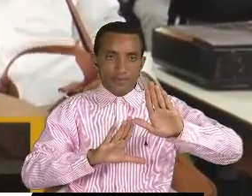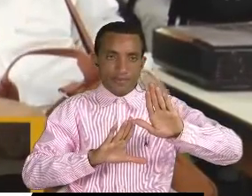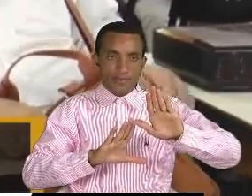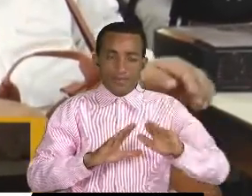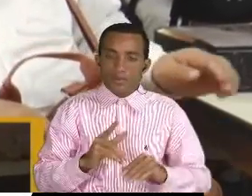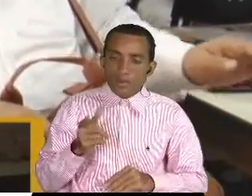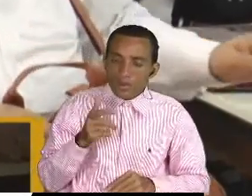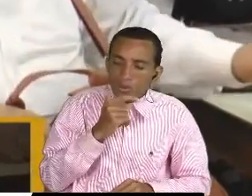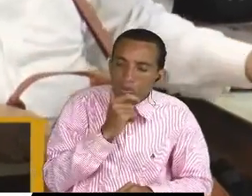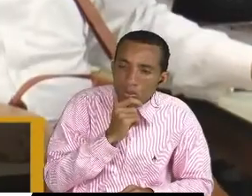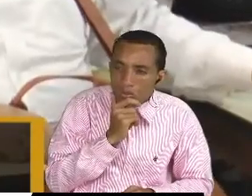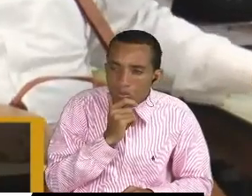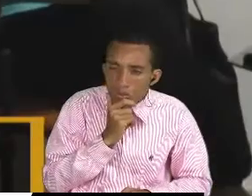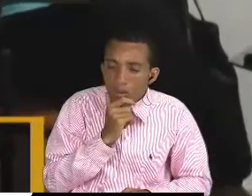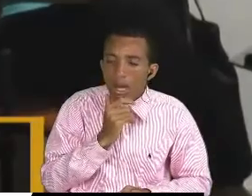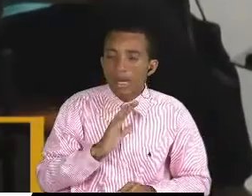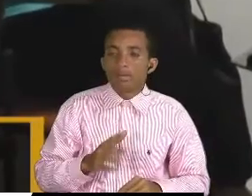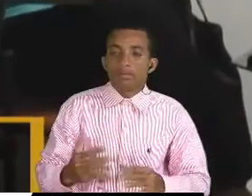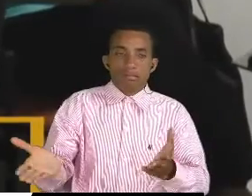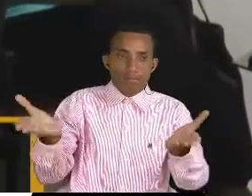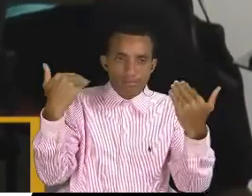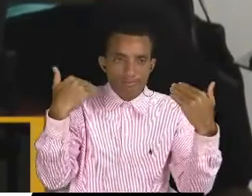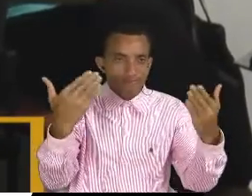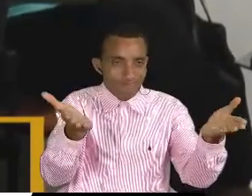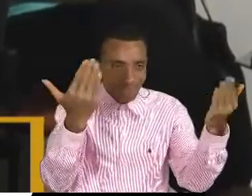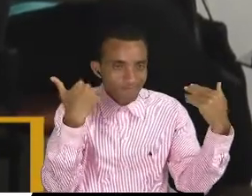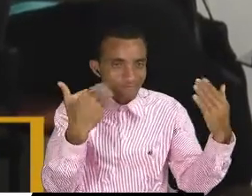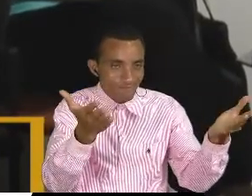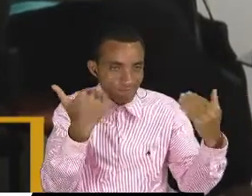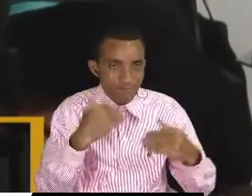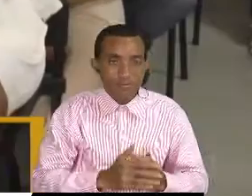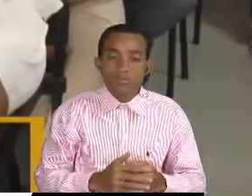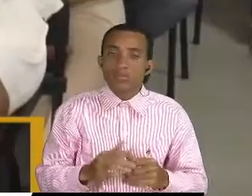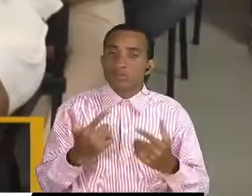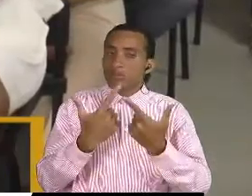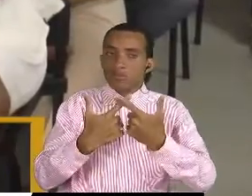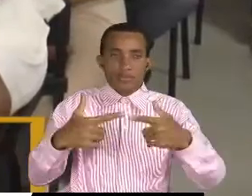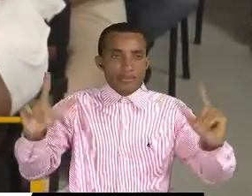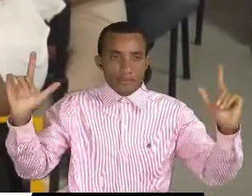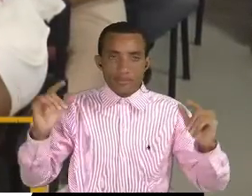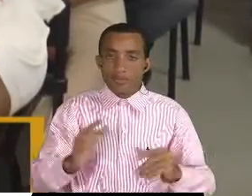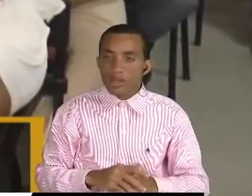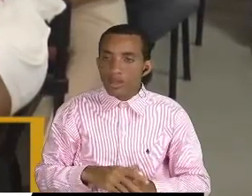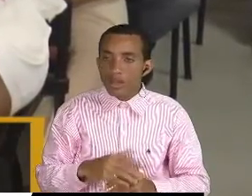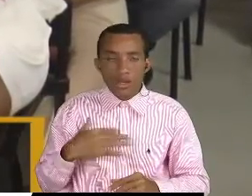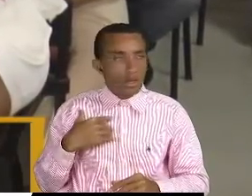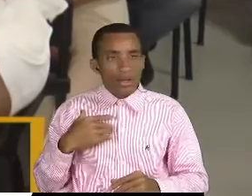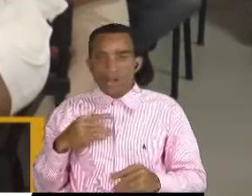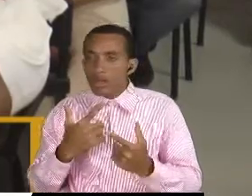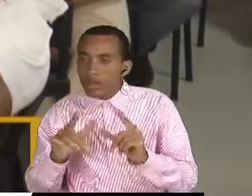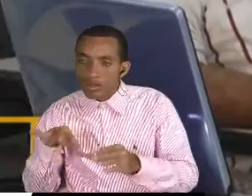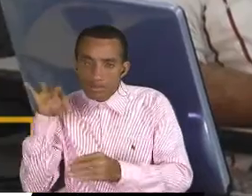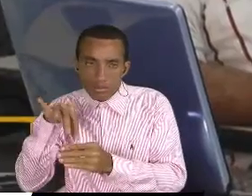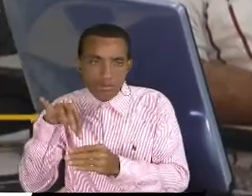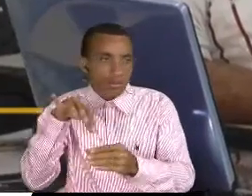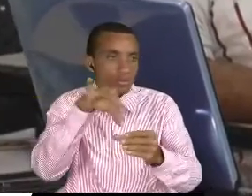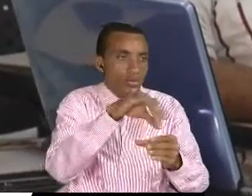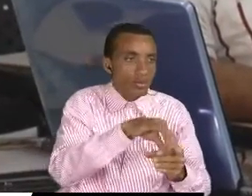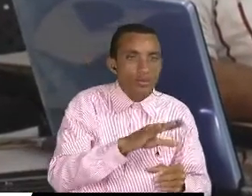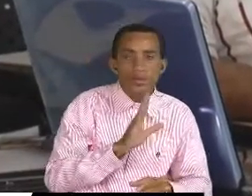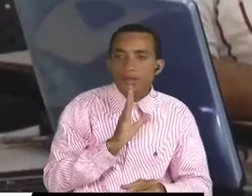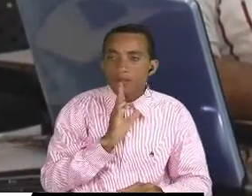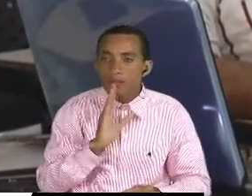mano de obra local. Esta convocatoria es abierta y de manera libre serán escogidos los integrantes y representantes del Comité de Política